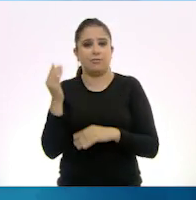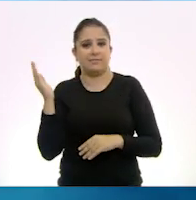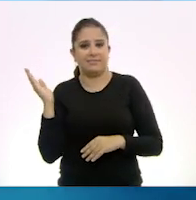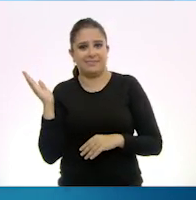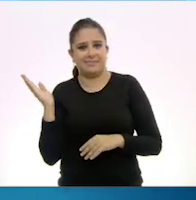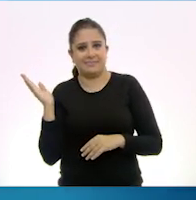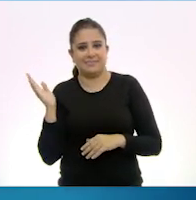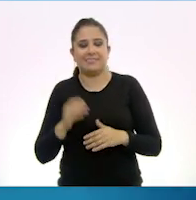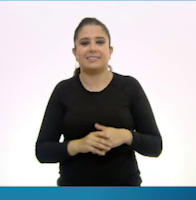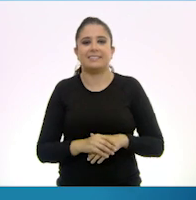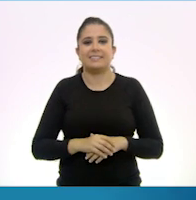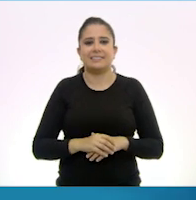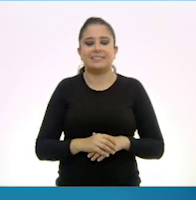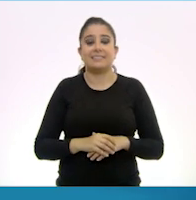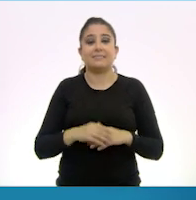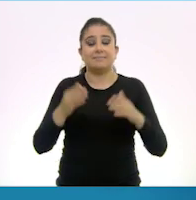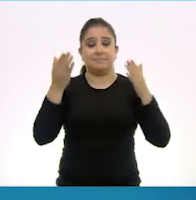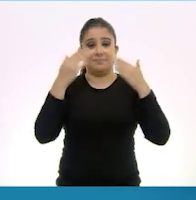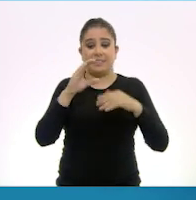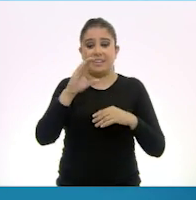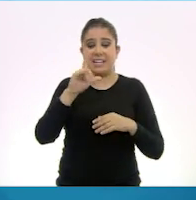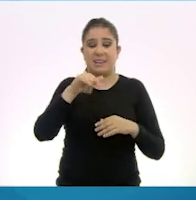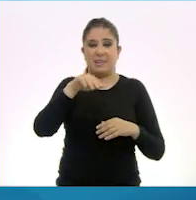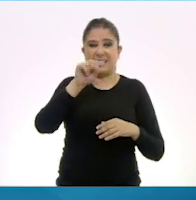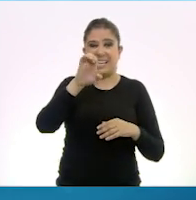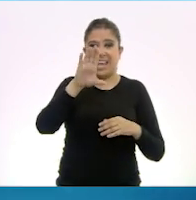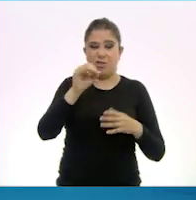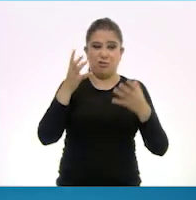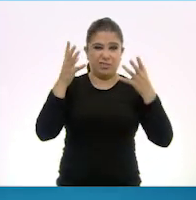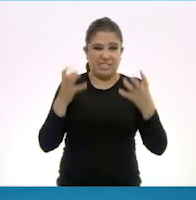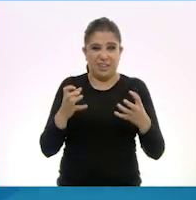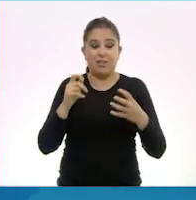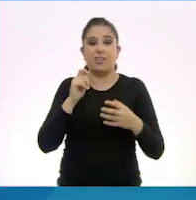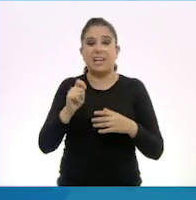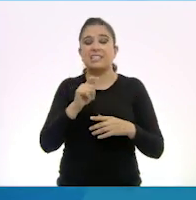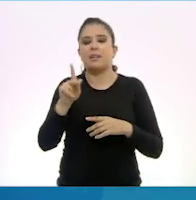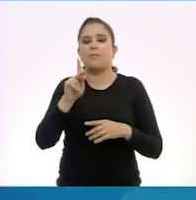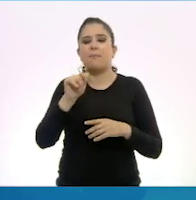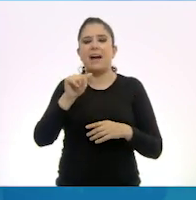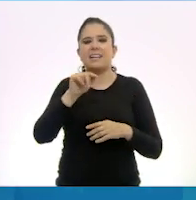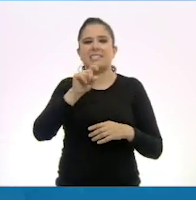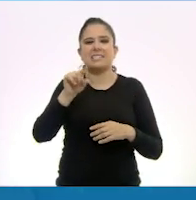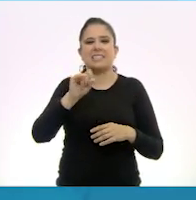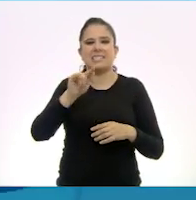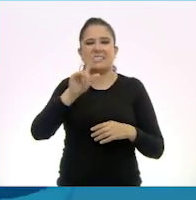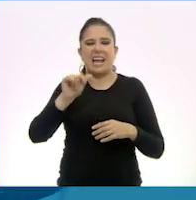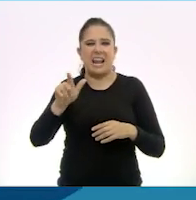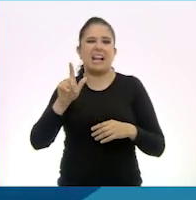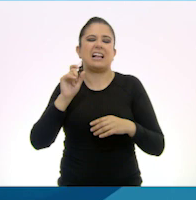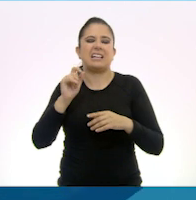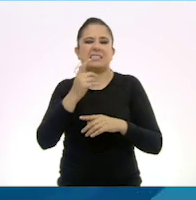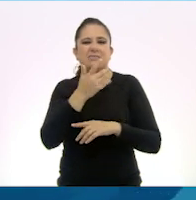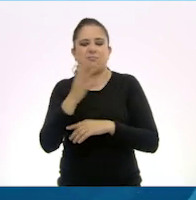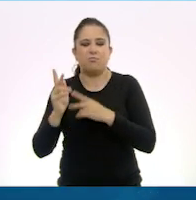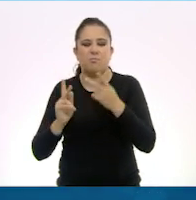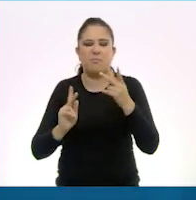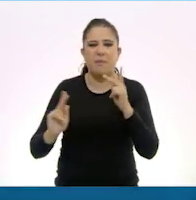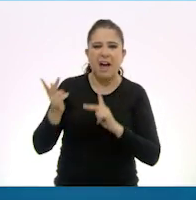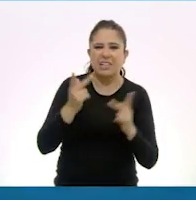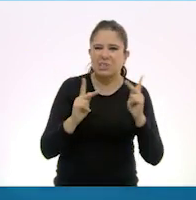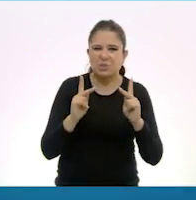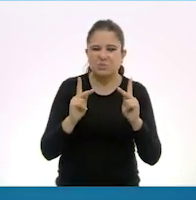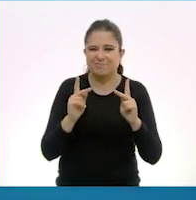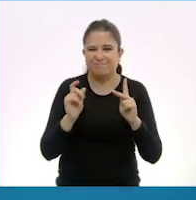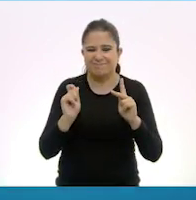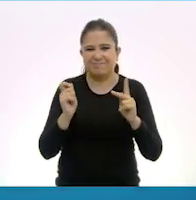pino. El clima seco, su tipo de vegetación es pastizal y obviamente es por pastos